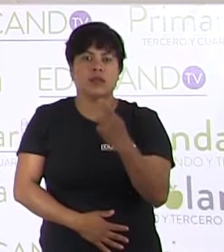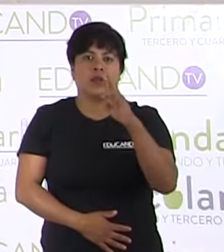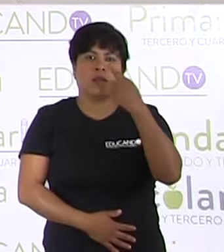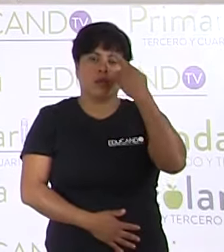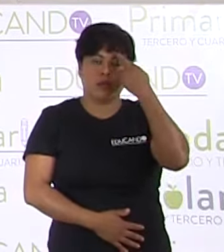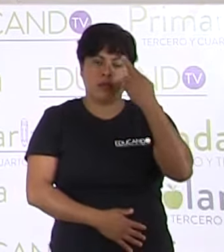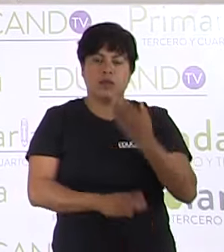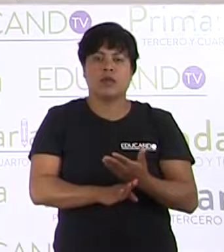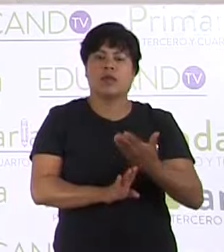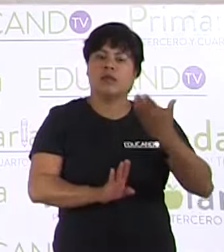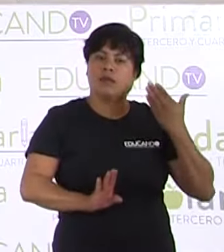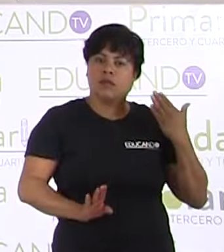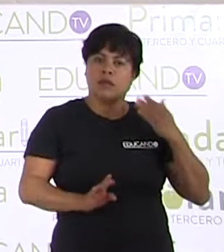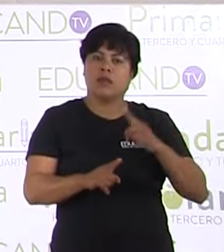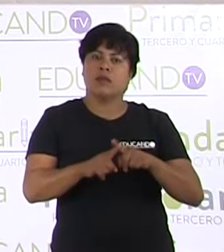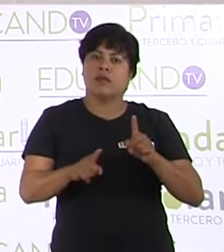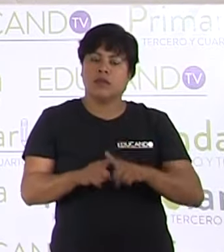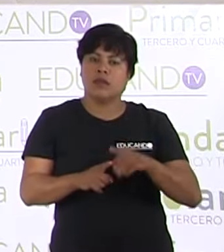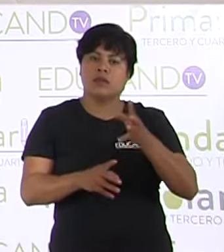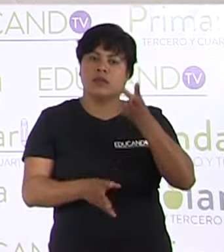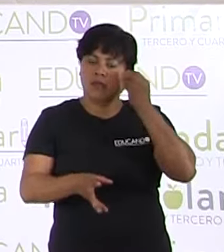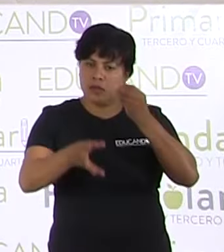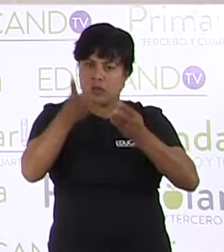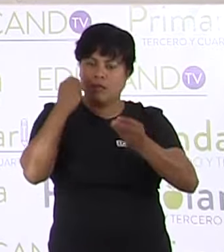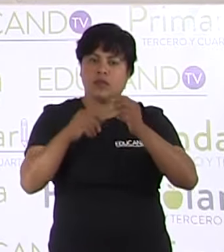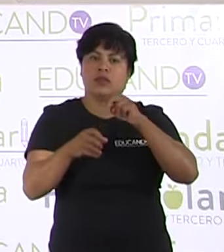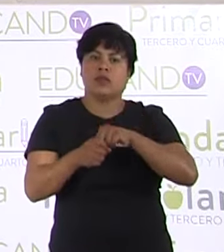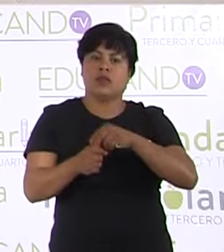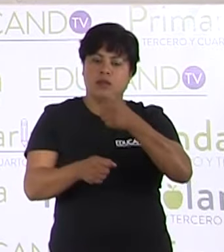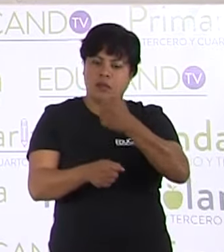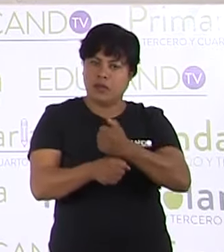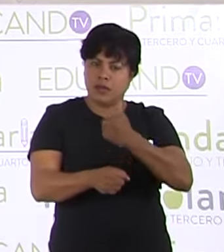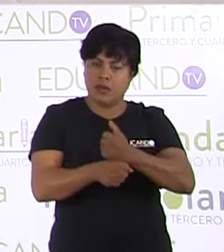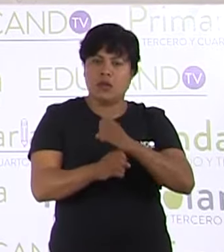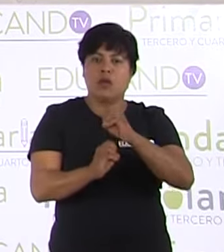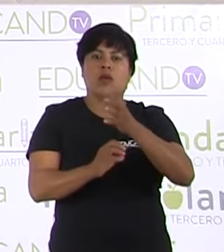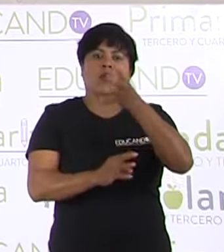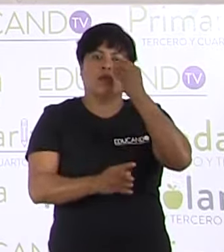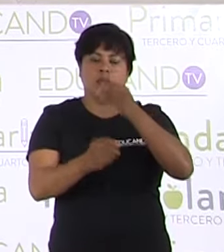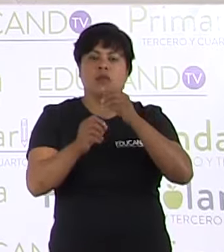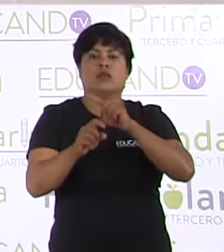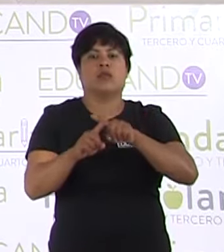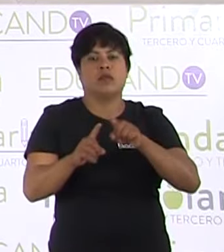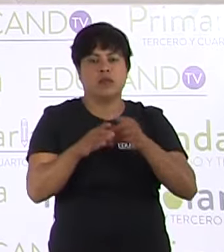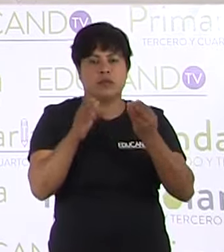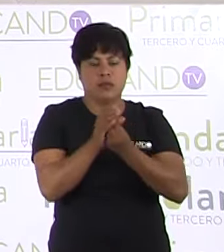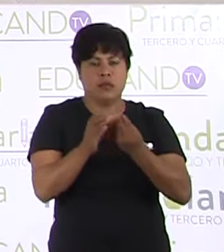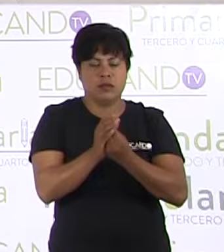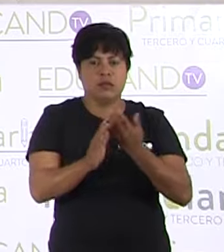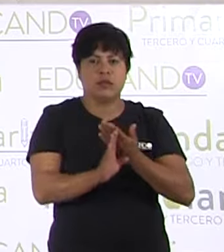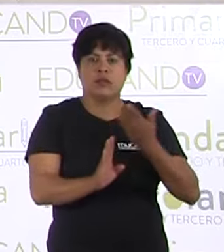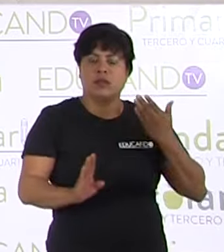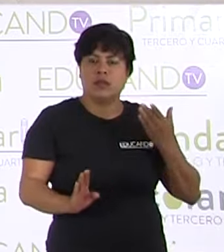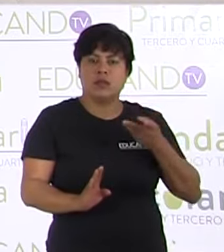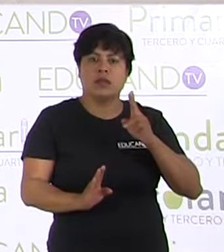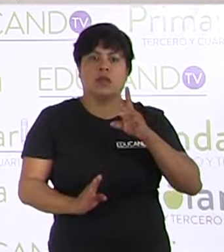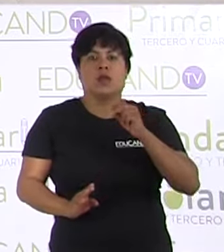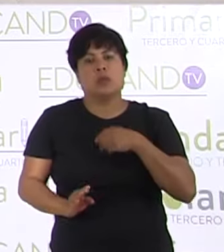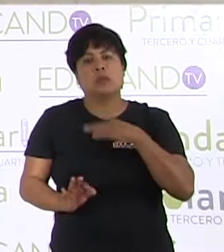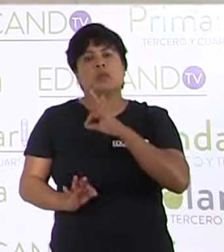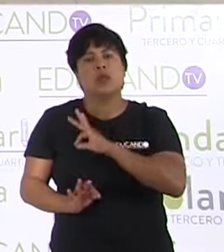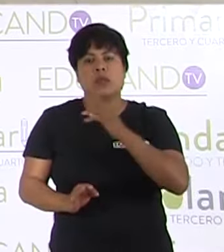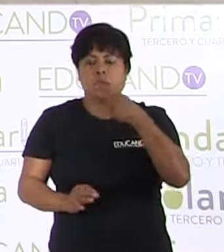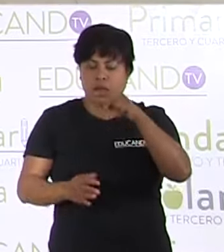recordar algunos conceptos eh que aprendimos en la primaria o que aprendimos en sesiones pasadas pero que no está de más de